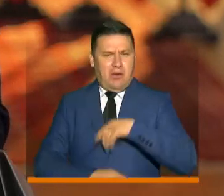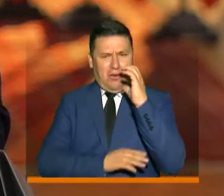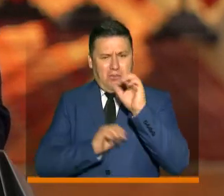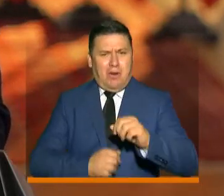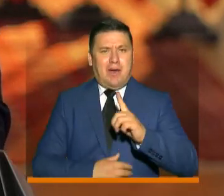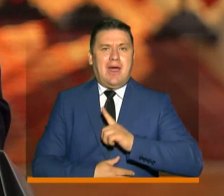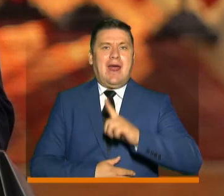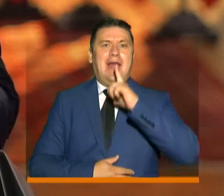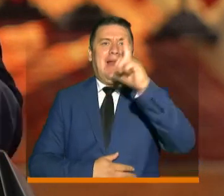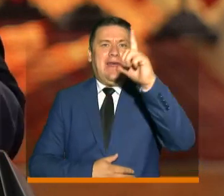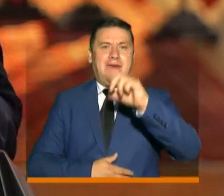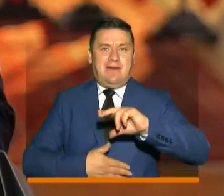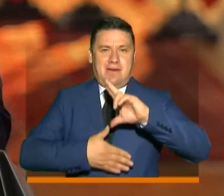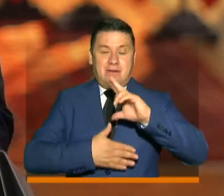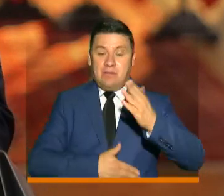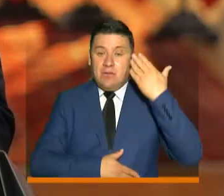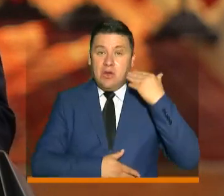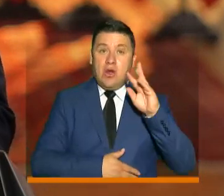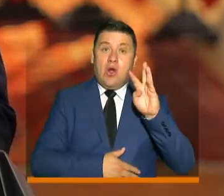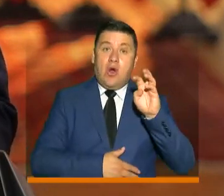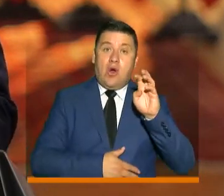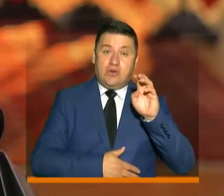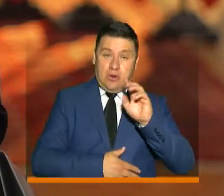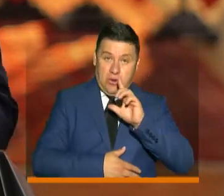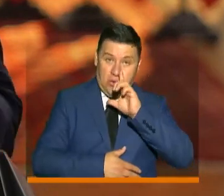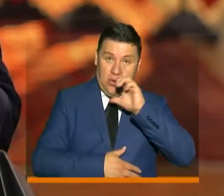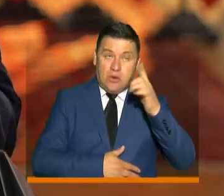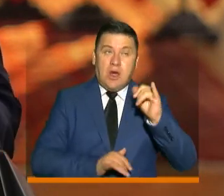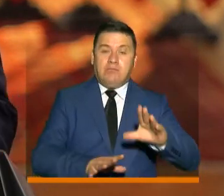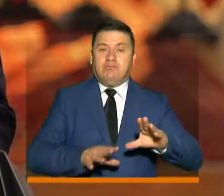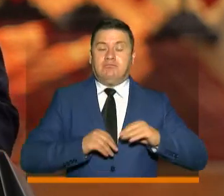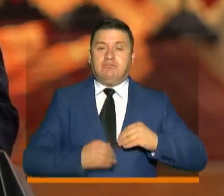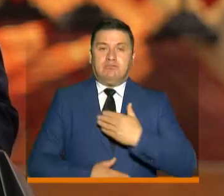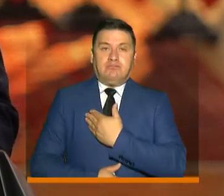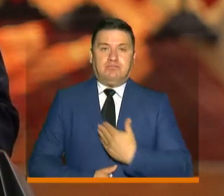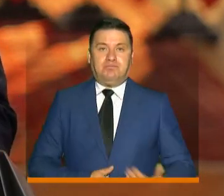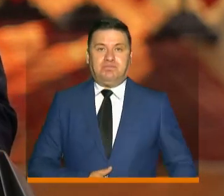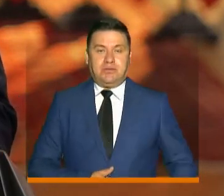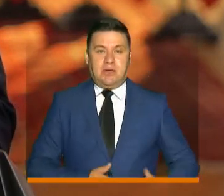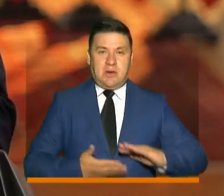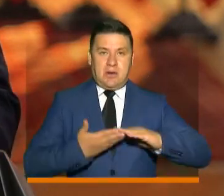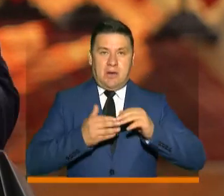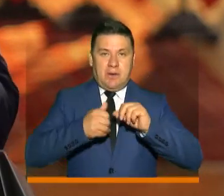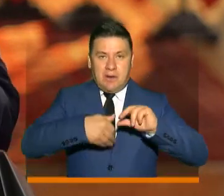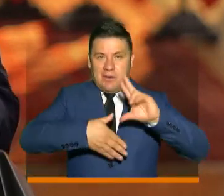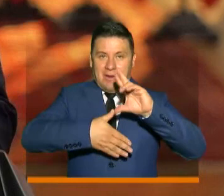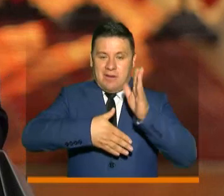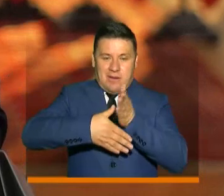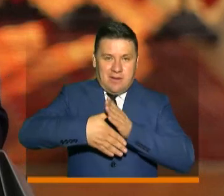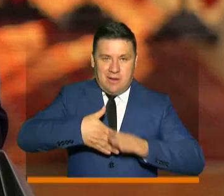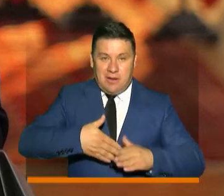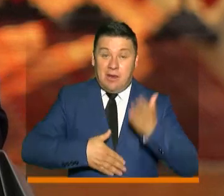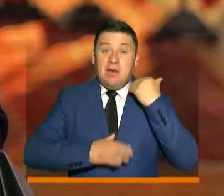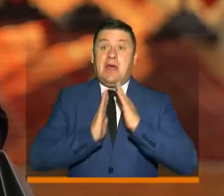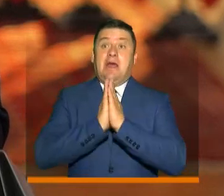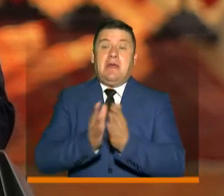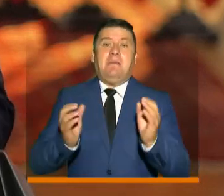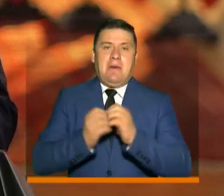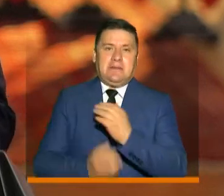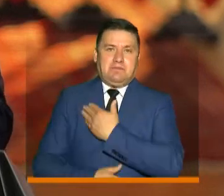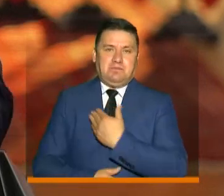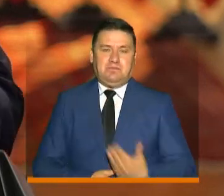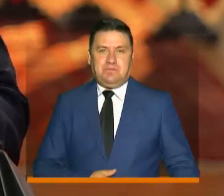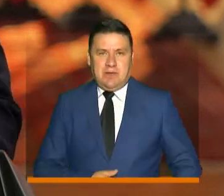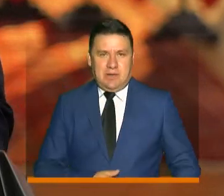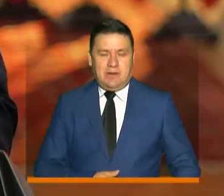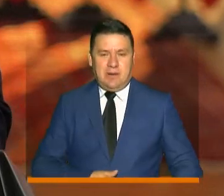regionales el pasado 8 de julio asumimos la presidencia de la comunidad andina y en diciembre asumiremos la presidencia